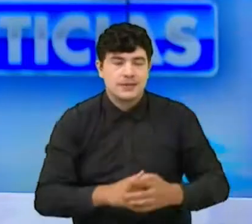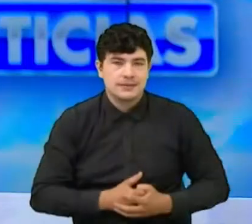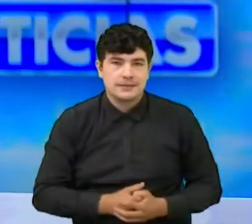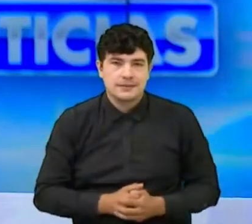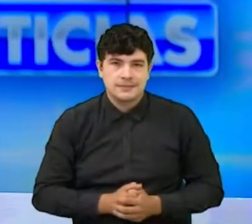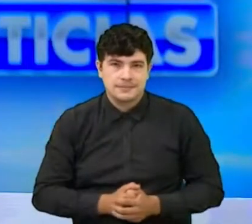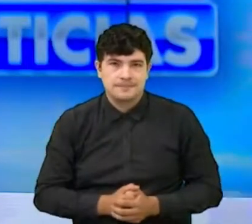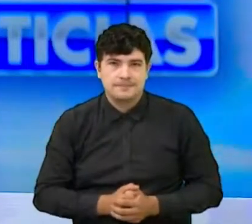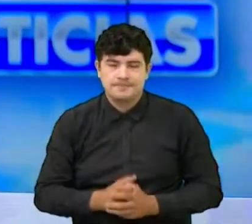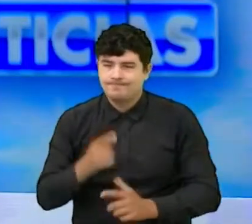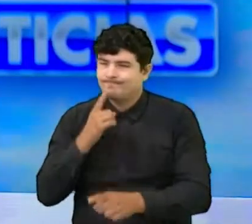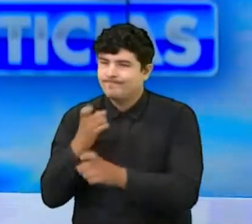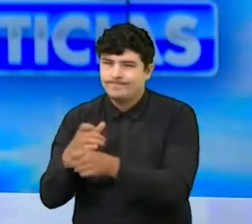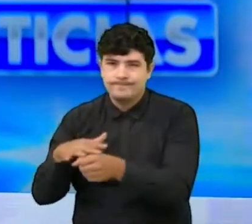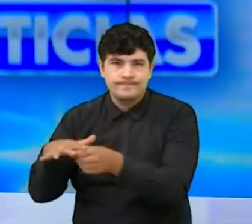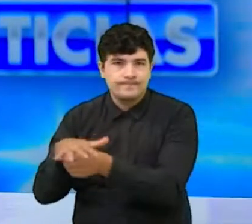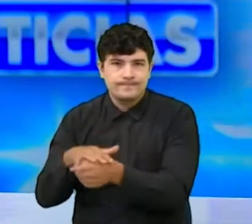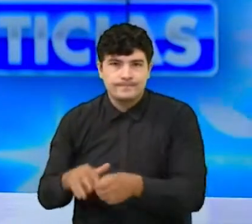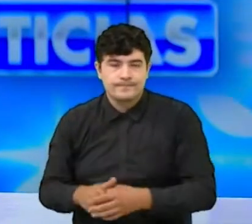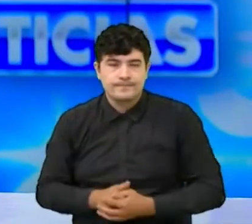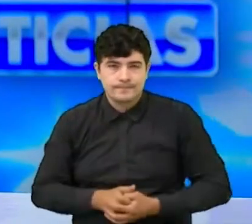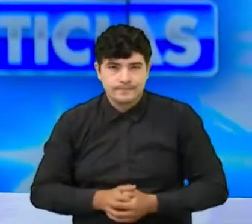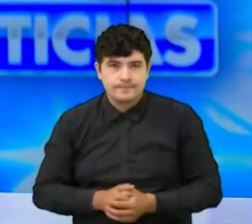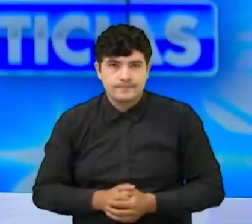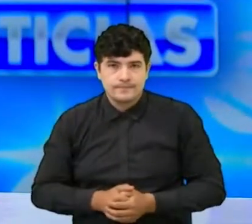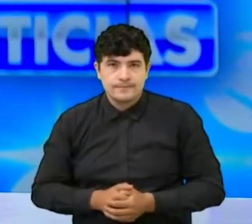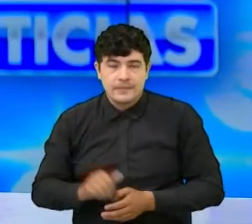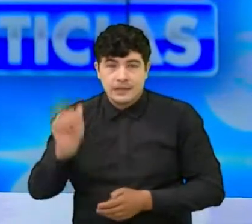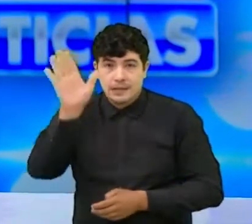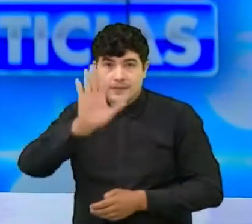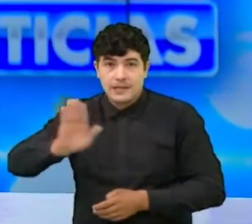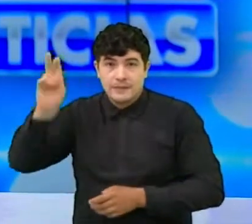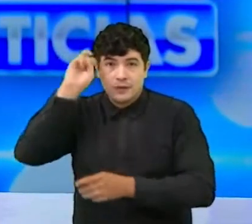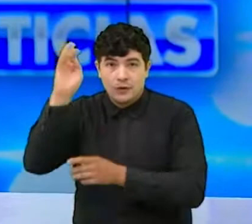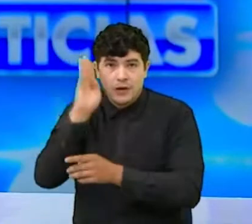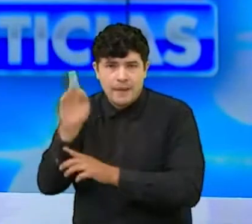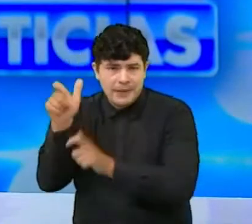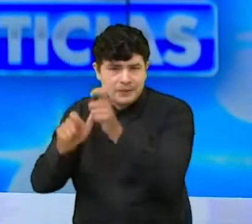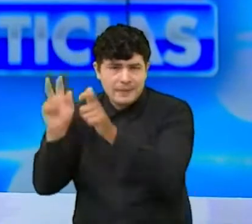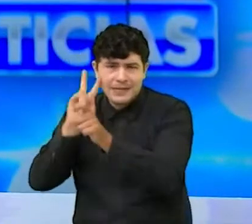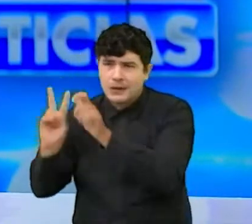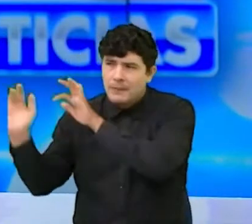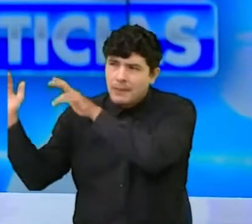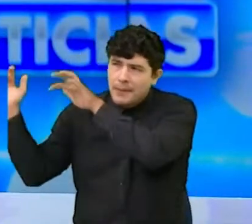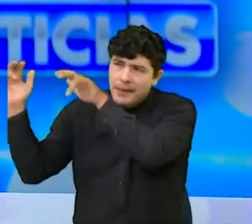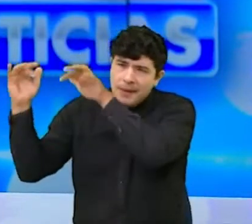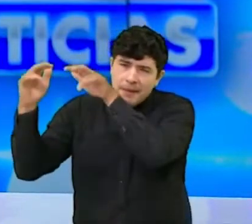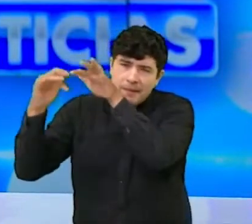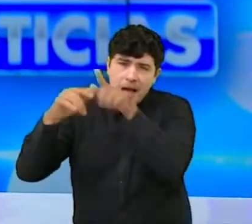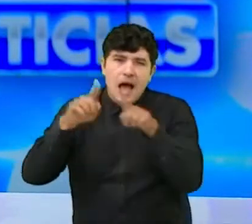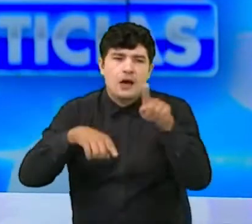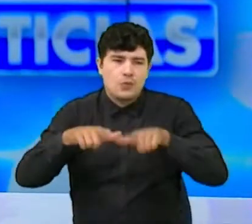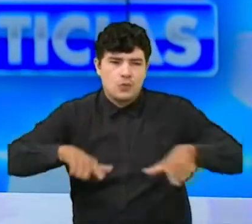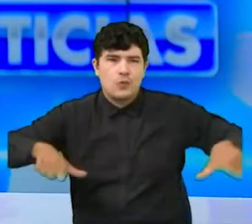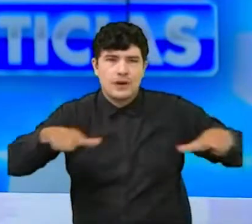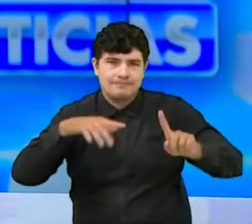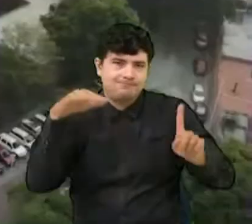Por su parte, la constante llegada de migrantes a Colombia con paso por norte de Santander sigue generando afectación en algunos